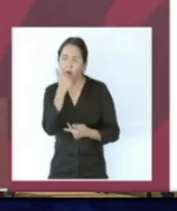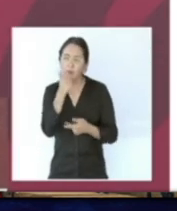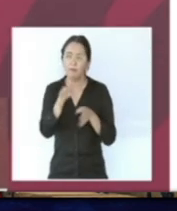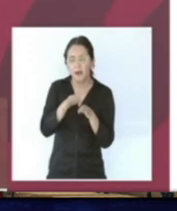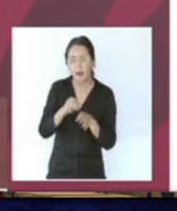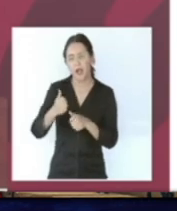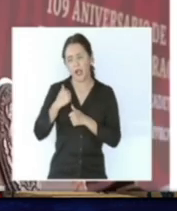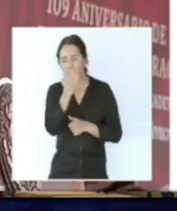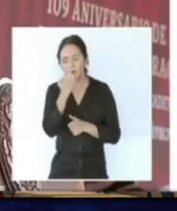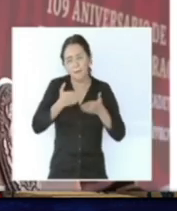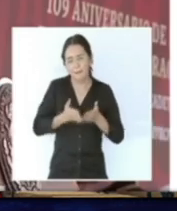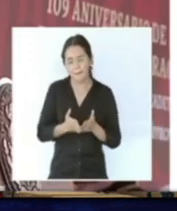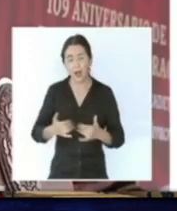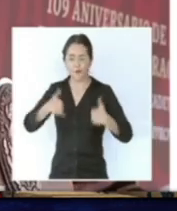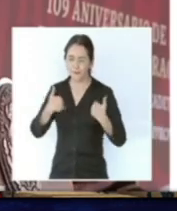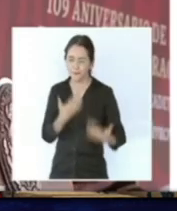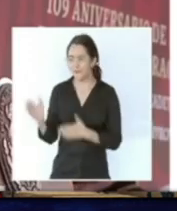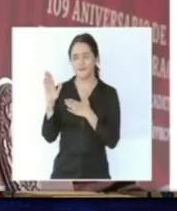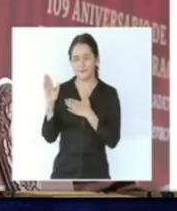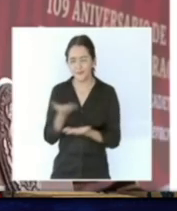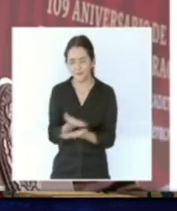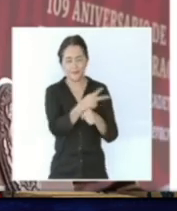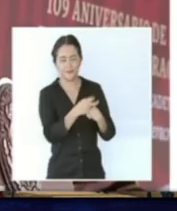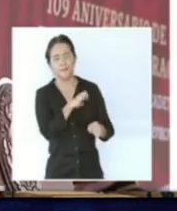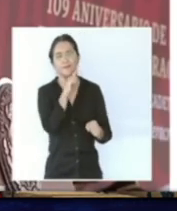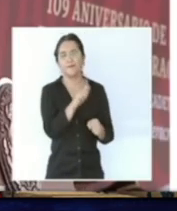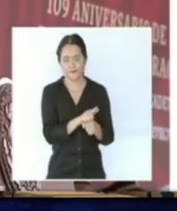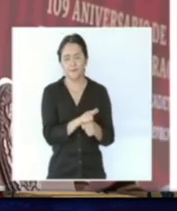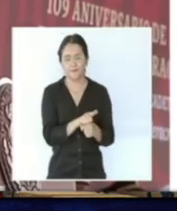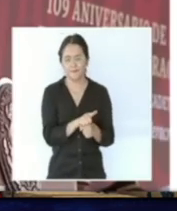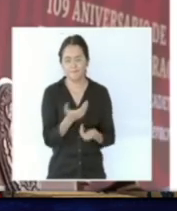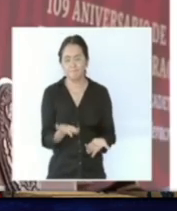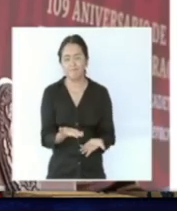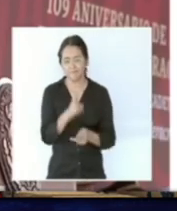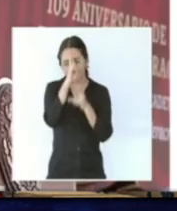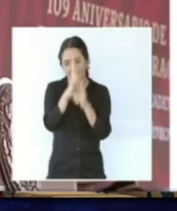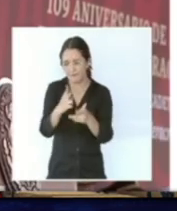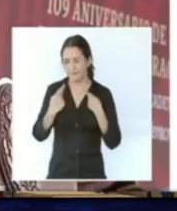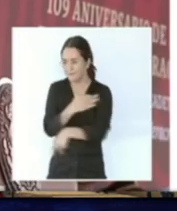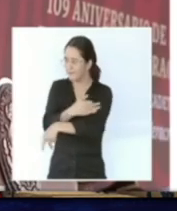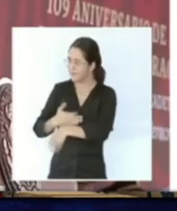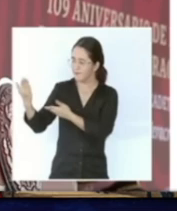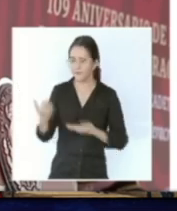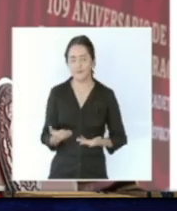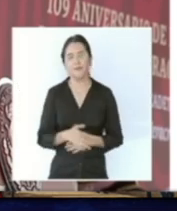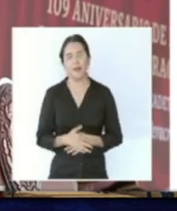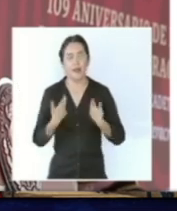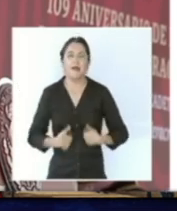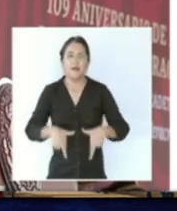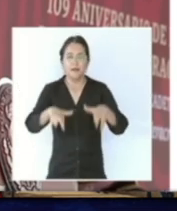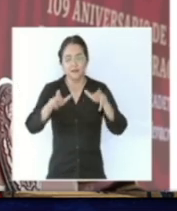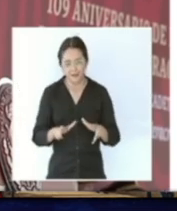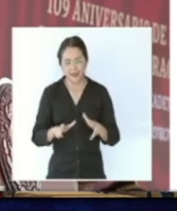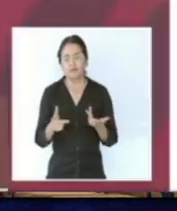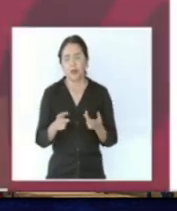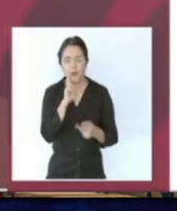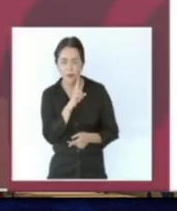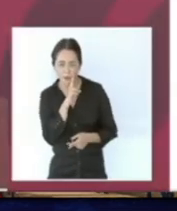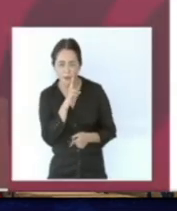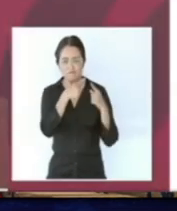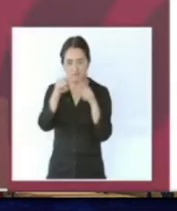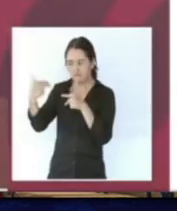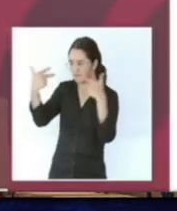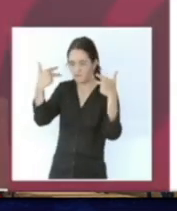jóvenes Cadetes que hoy juegan bandera invitados especiales que nos acompañan apreciables familias aquí presentes representantes de los medios de